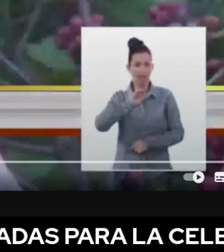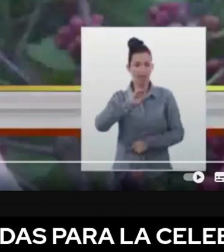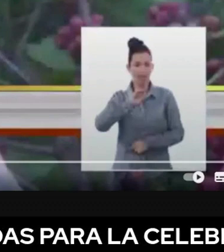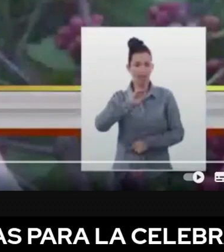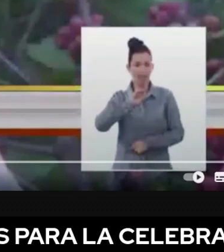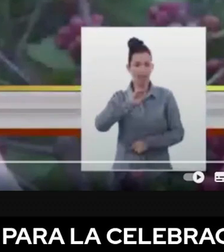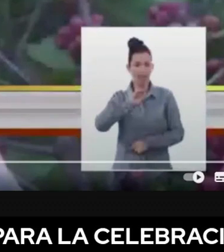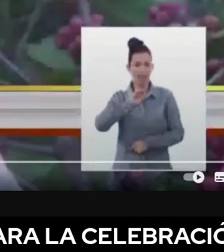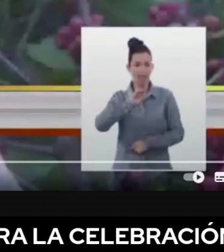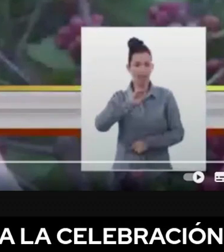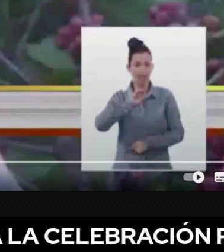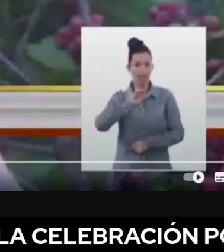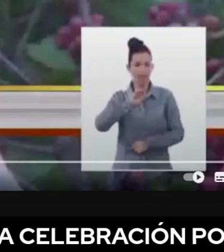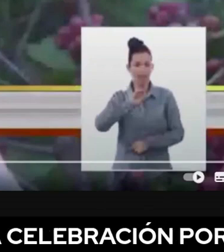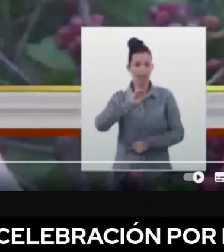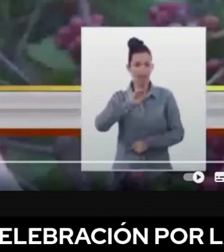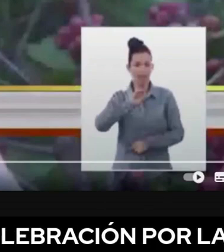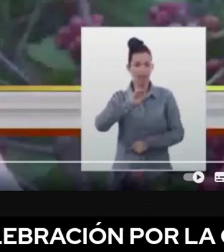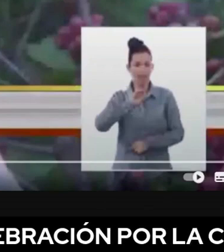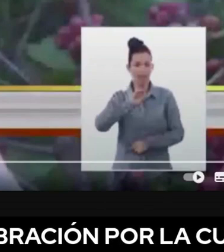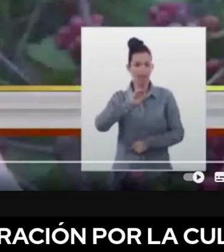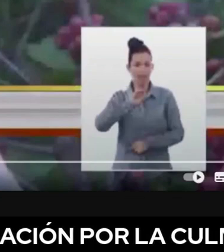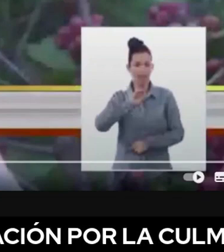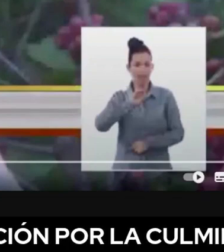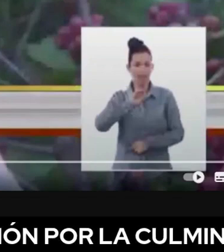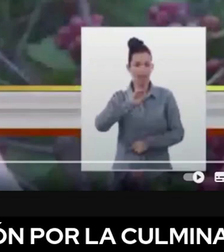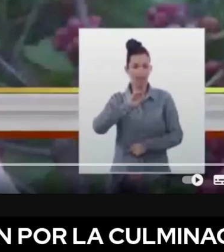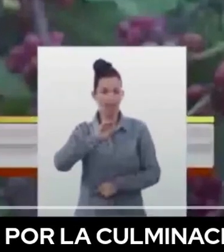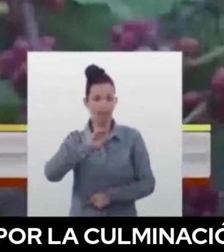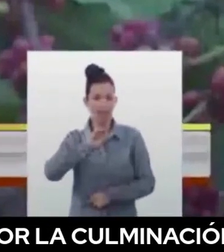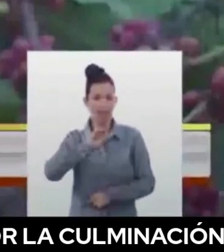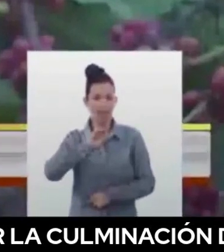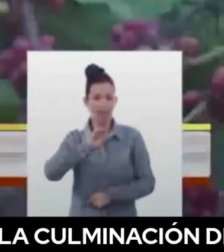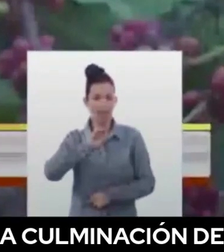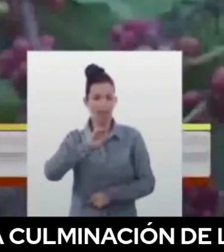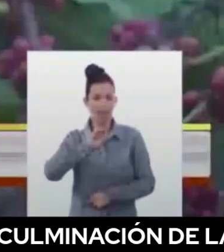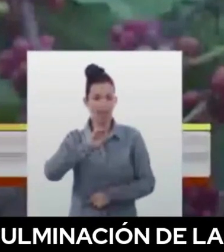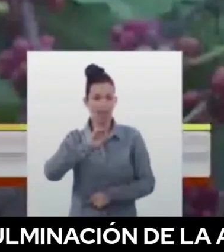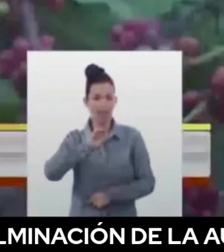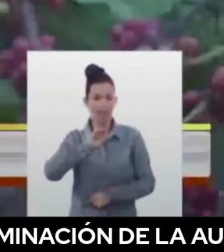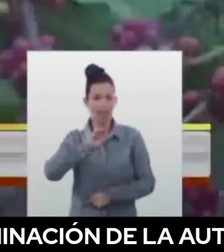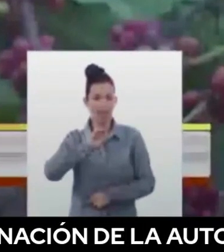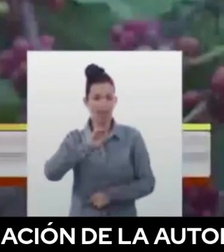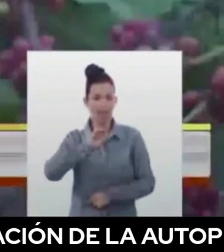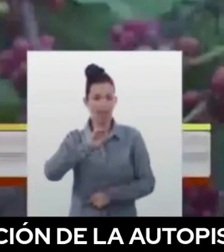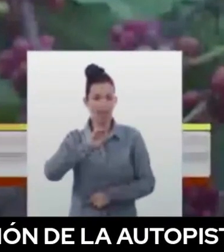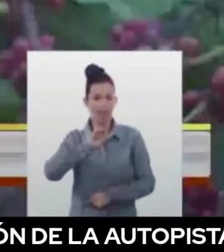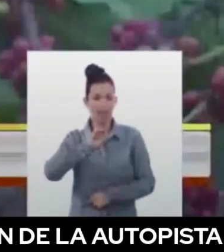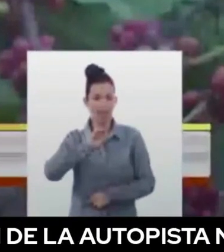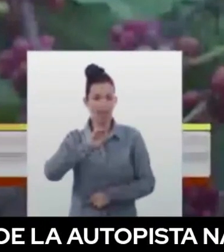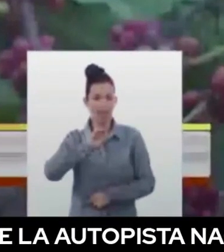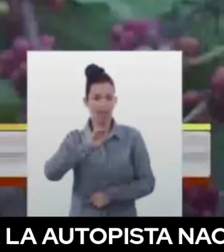entre nosotros mismos, fíjate, entre cubanos ahí, pasando ya eso es bastante. Escucha esto, que esto se pone interesante.